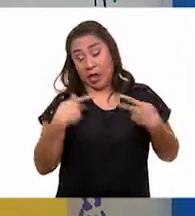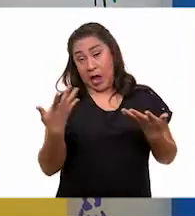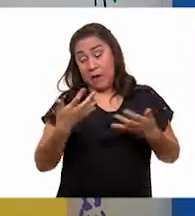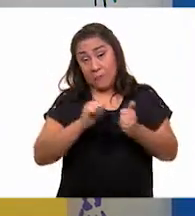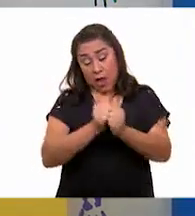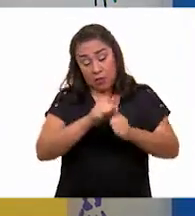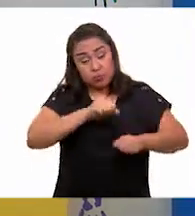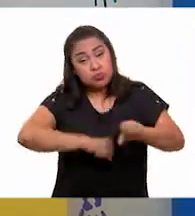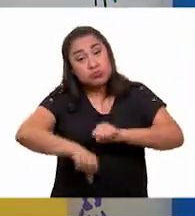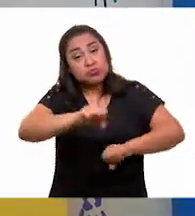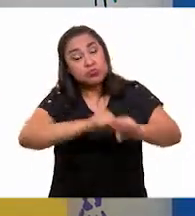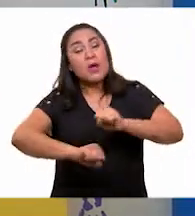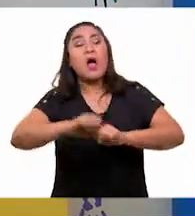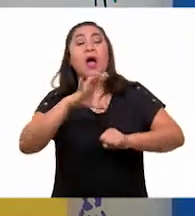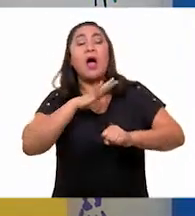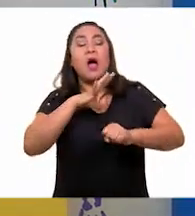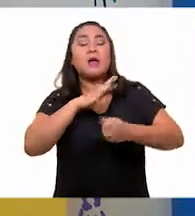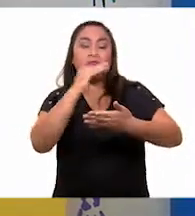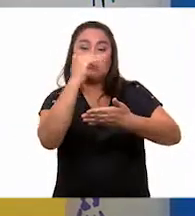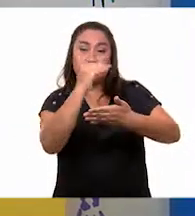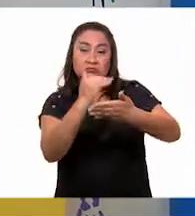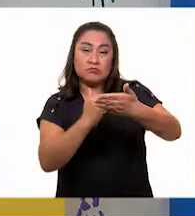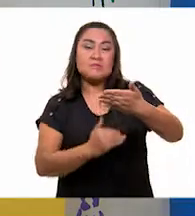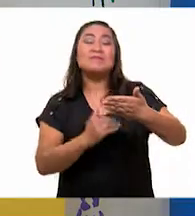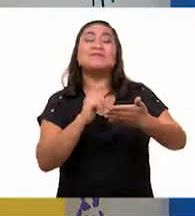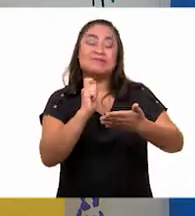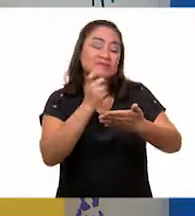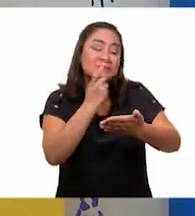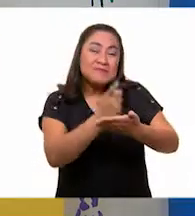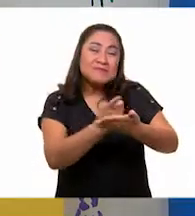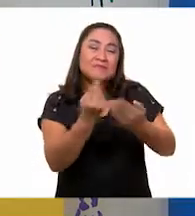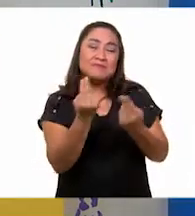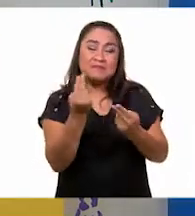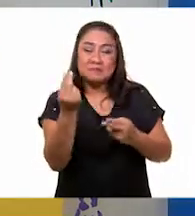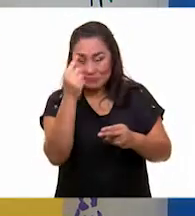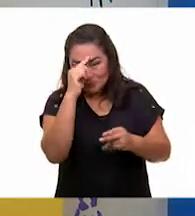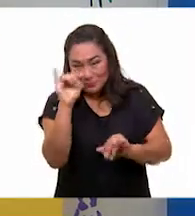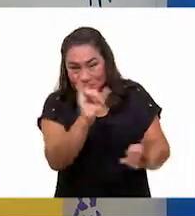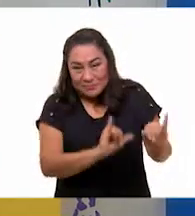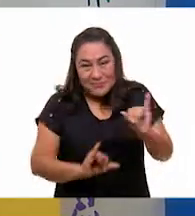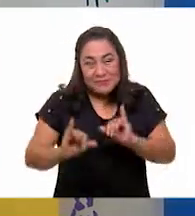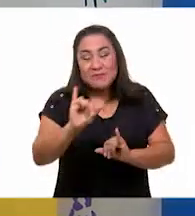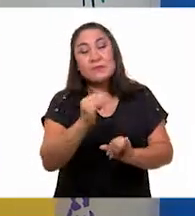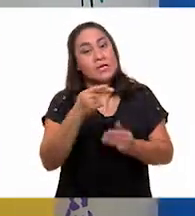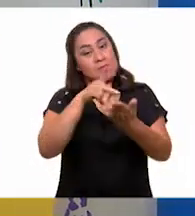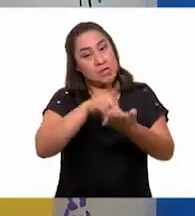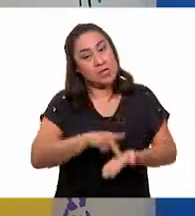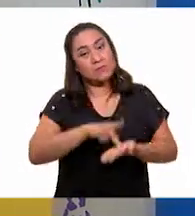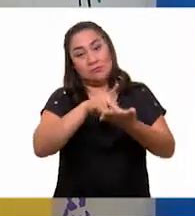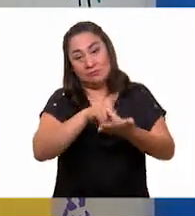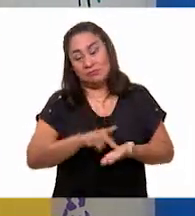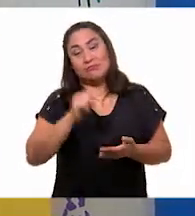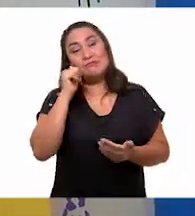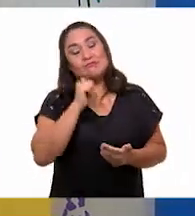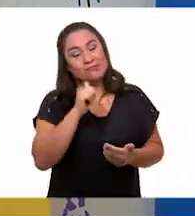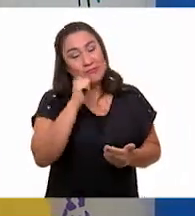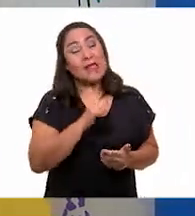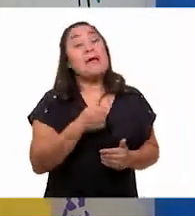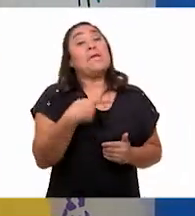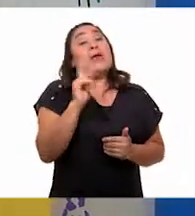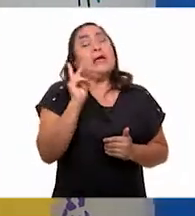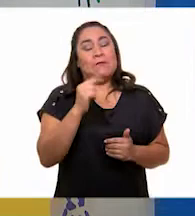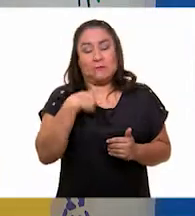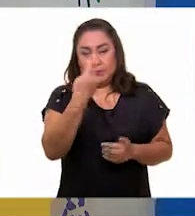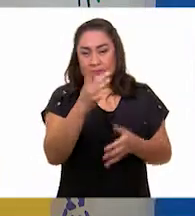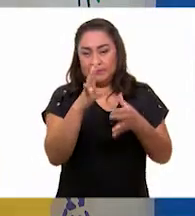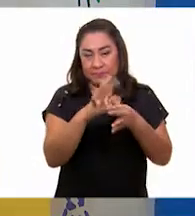pan, utilizan recetas. Claro. Y estas recetas, con sus ingredientes, necesitan pesarlos. Pero, ¿es cierto? Déjate ¿sí? cuento